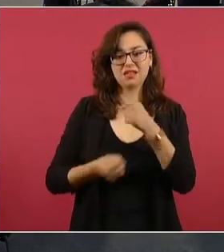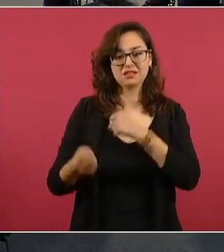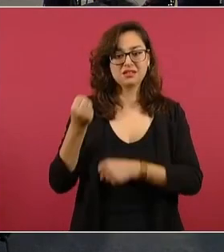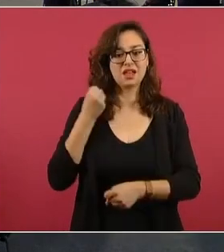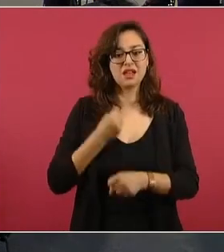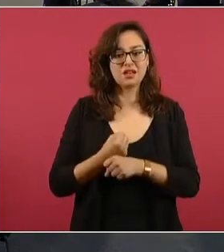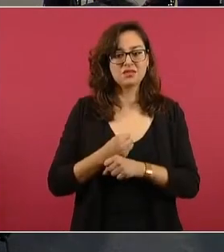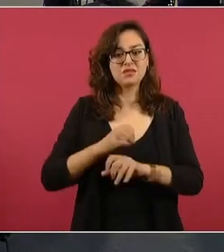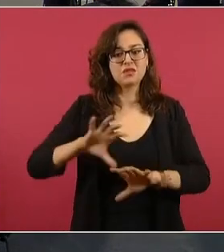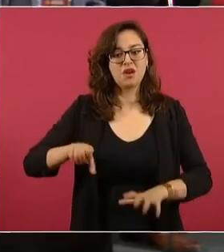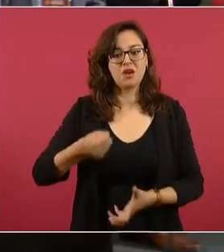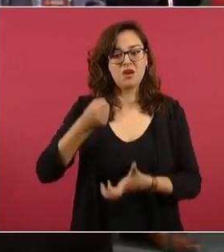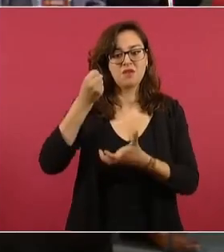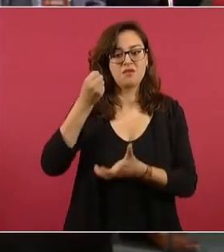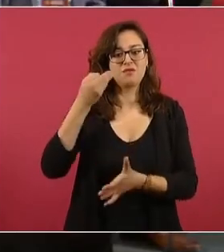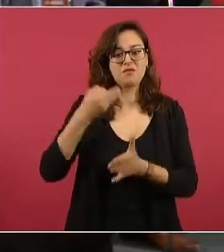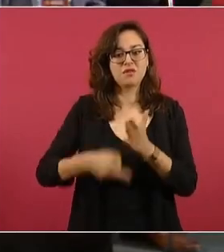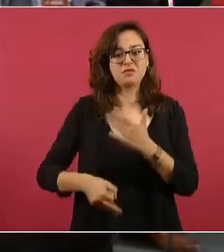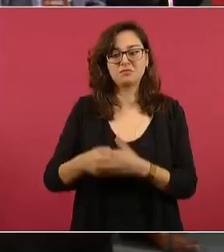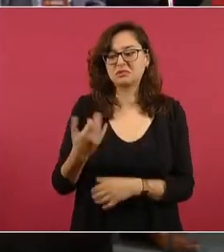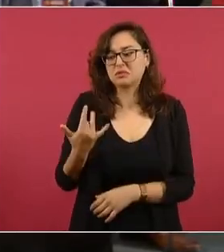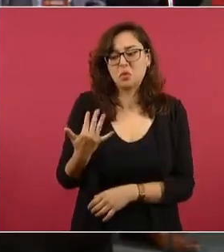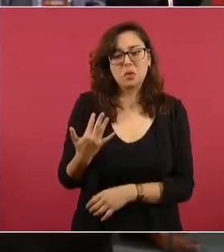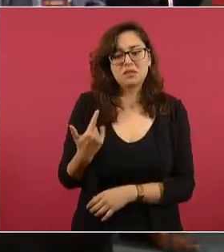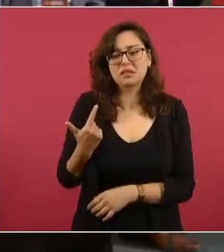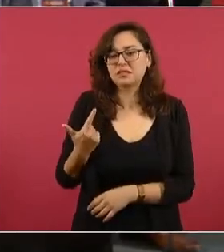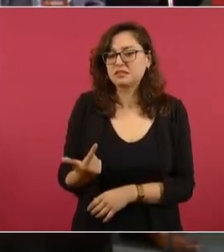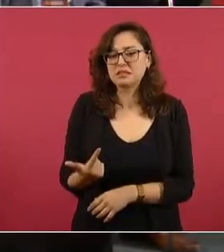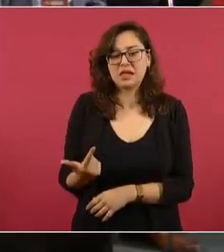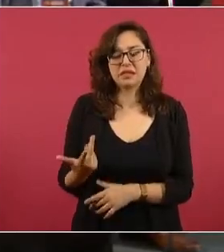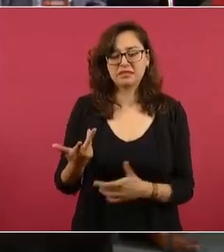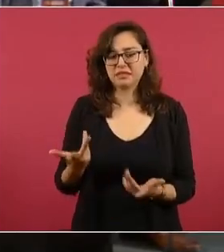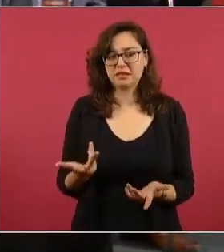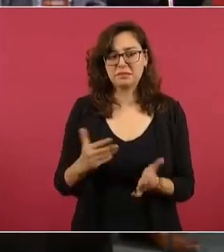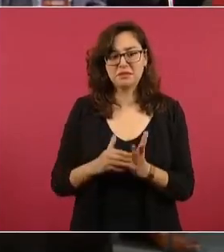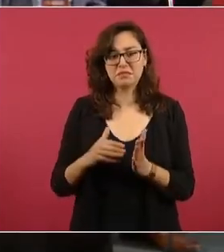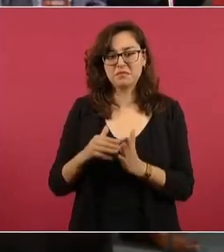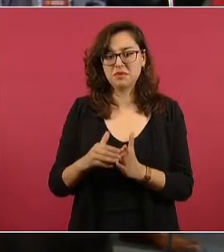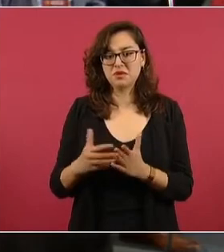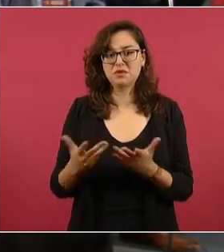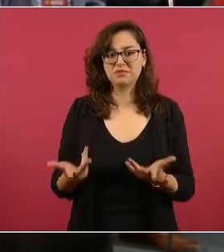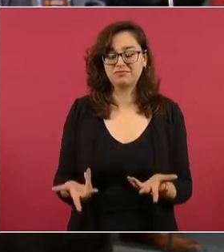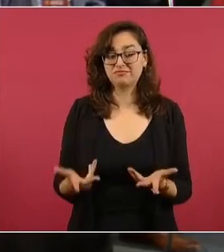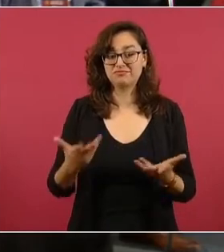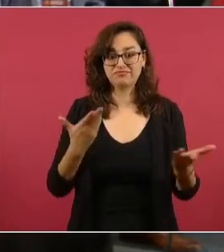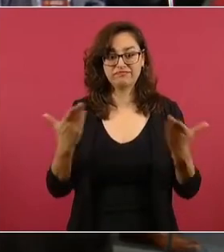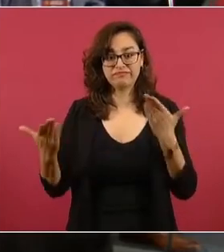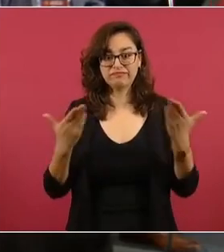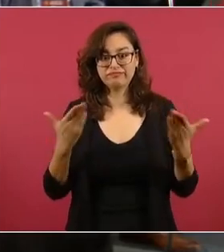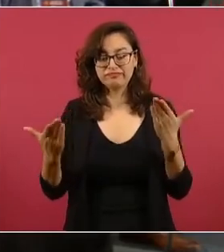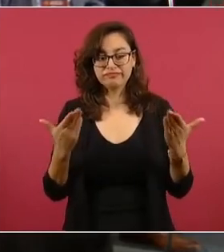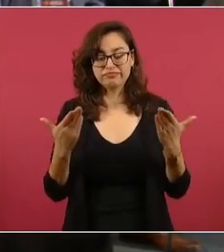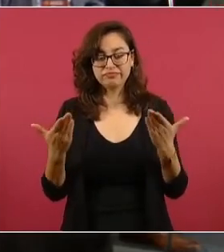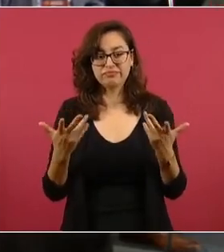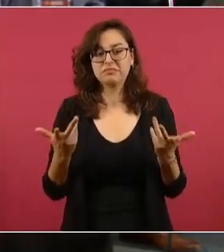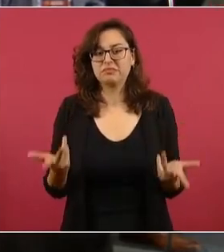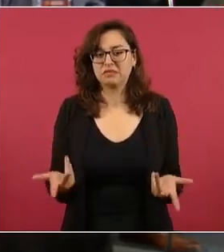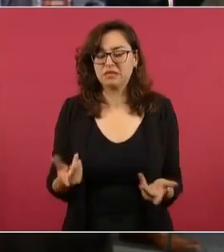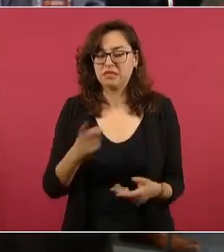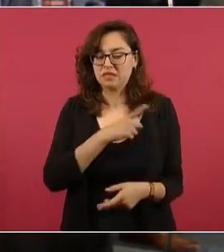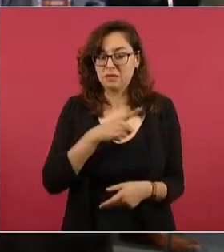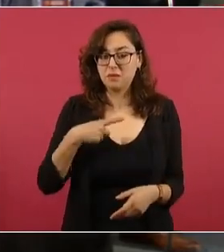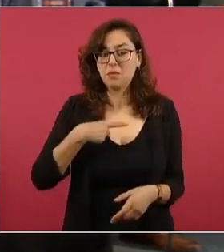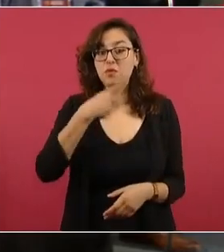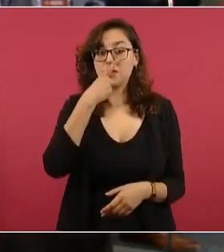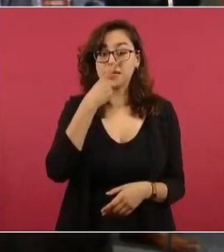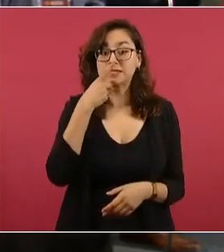monto de este déficit era de 57,000 millones de pesos. A efectos de dimensionar lo anterior, conviene destacar